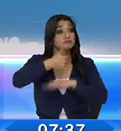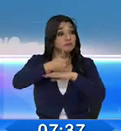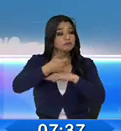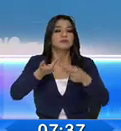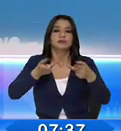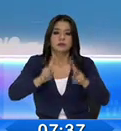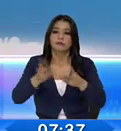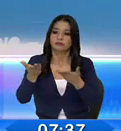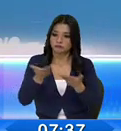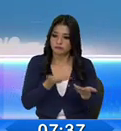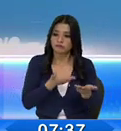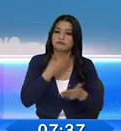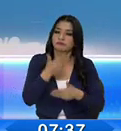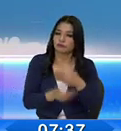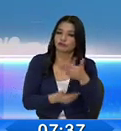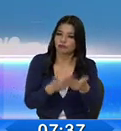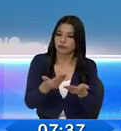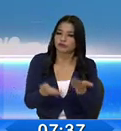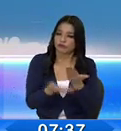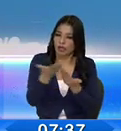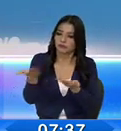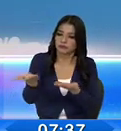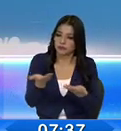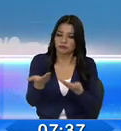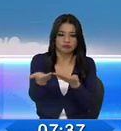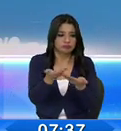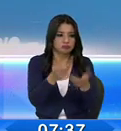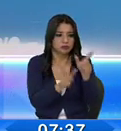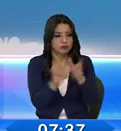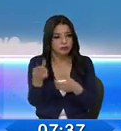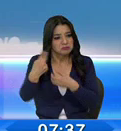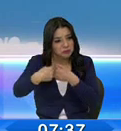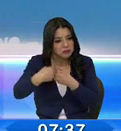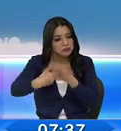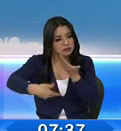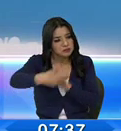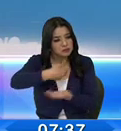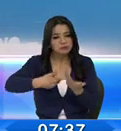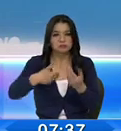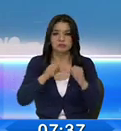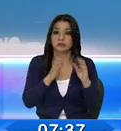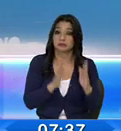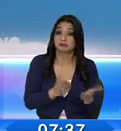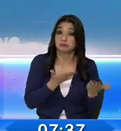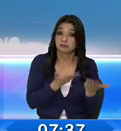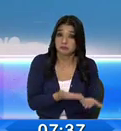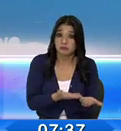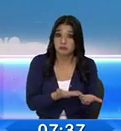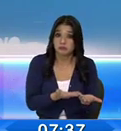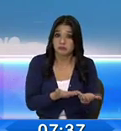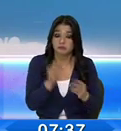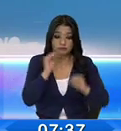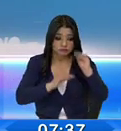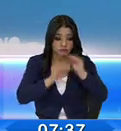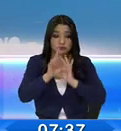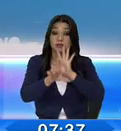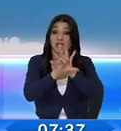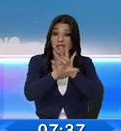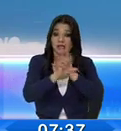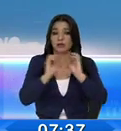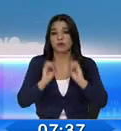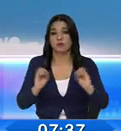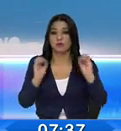obligación de facilitar esos procesos de incorporar a la ciudadanía los asambleístas a la elaboración de leyes